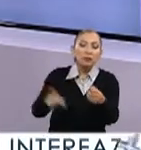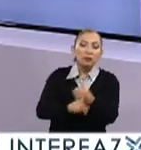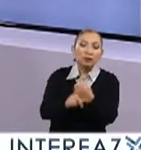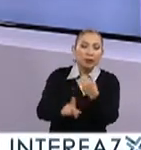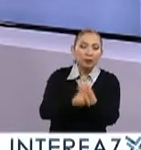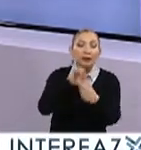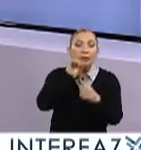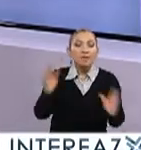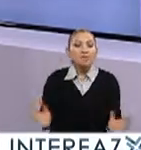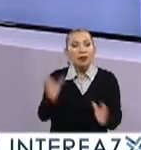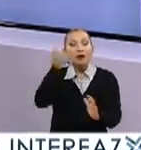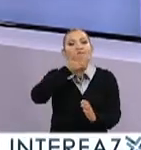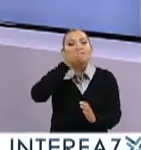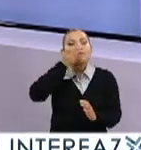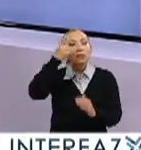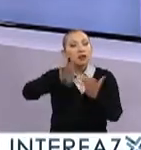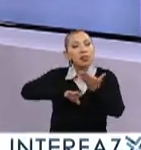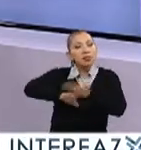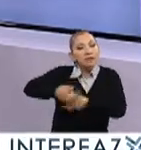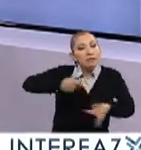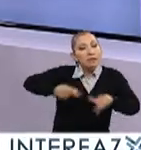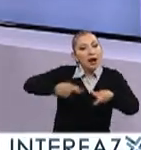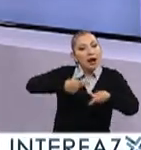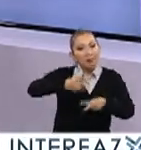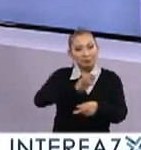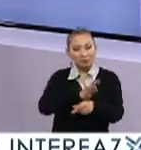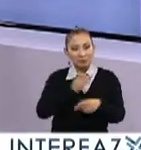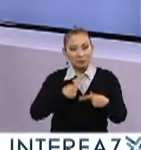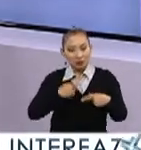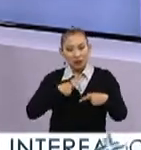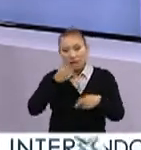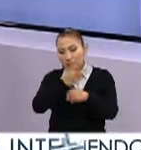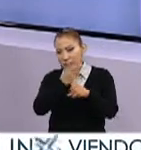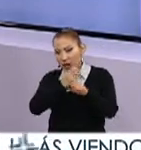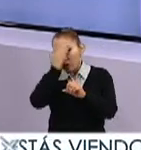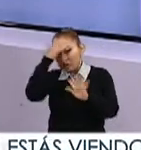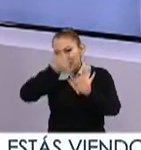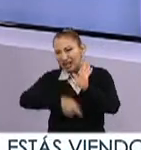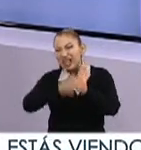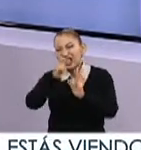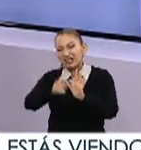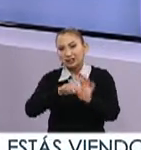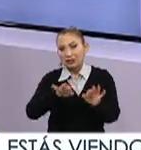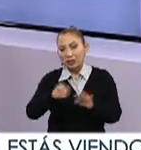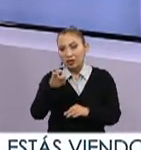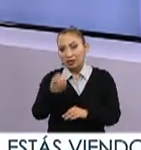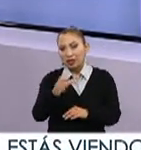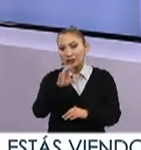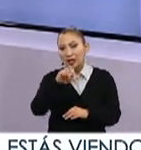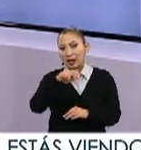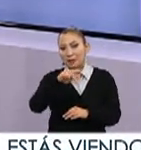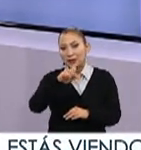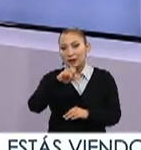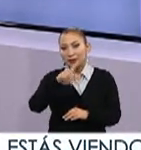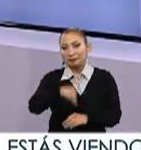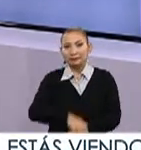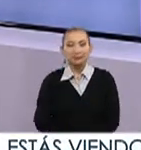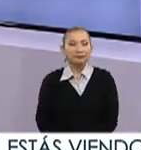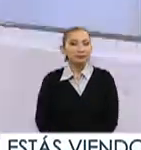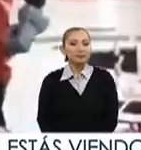así fomentar la cultura de la prevención y la protección civil. Lo invitamos a conocer más sobre la labor que desempeña esta institución.